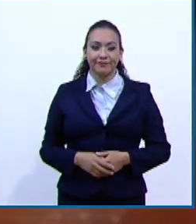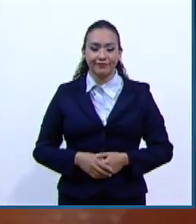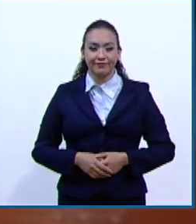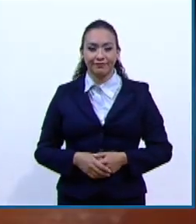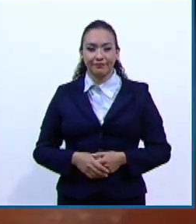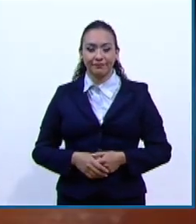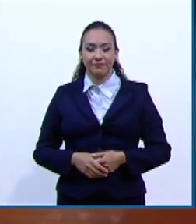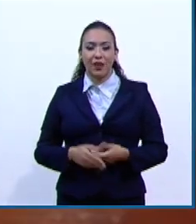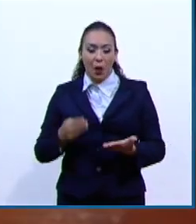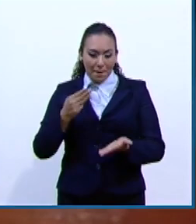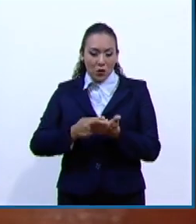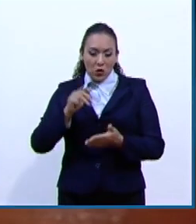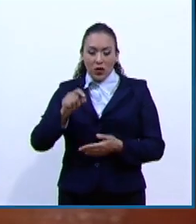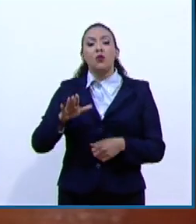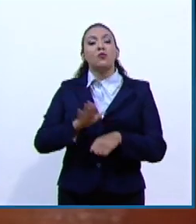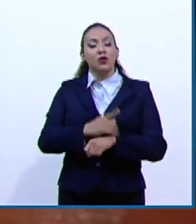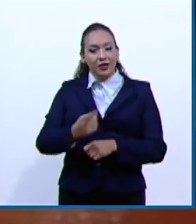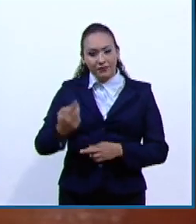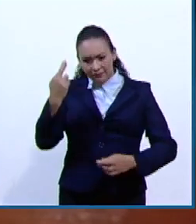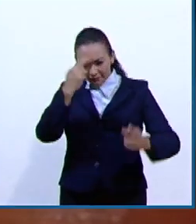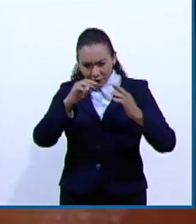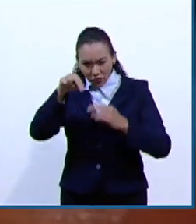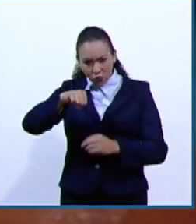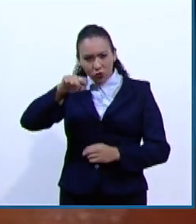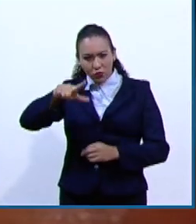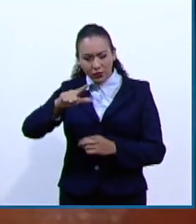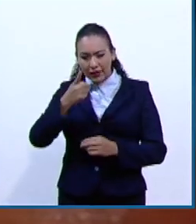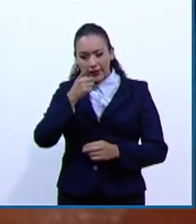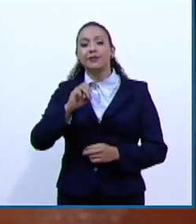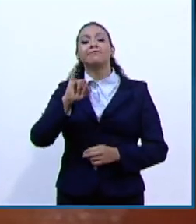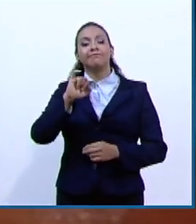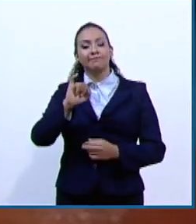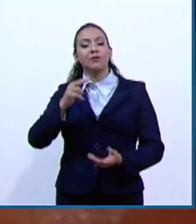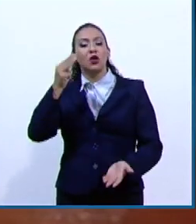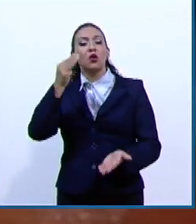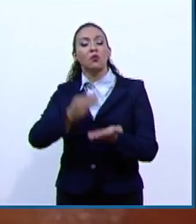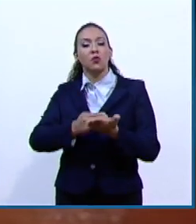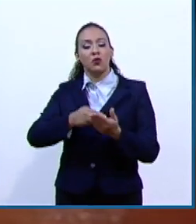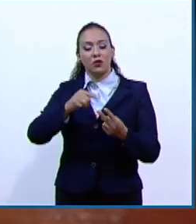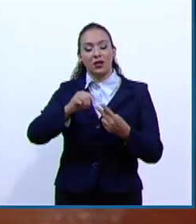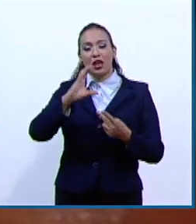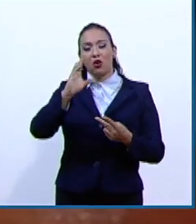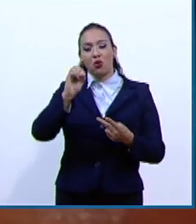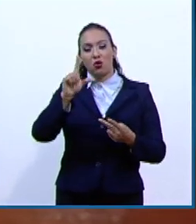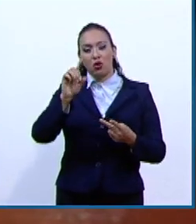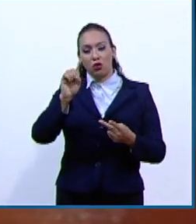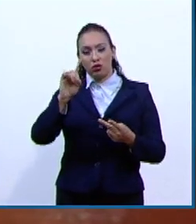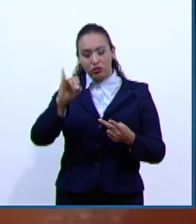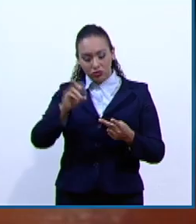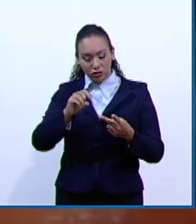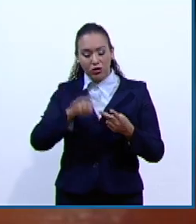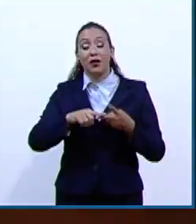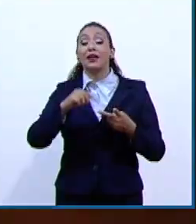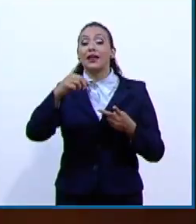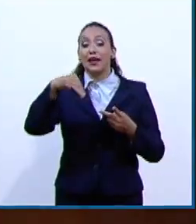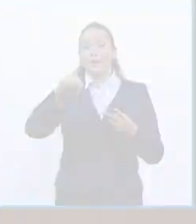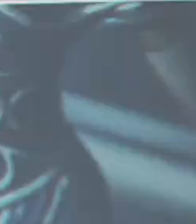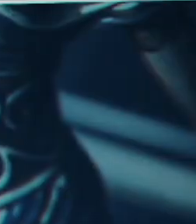En consecuencia, se da vista al Congreso del Estado de Nuevo León y se impone una multa a Luis Donaldo Colosio, Marta Patricia Herrera y a Movimiento Ciudadano.